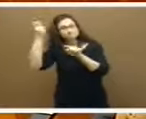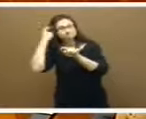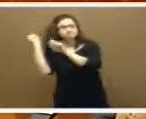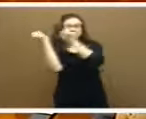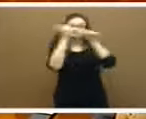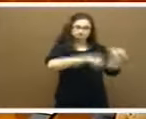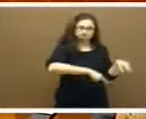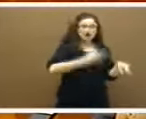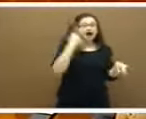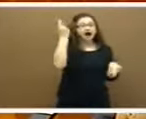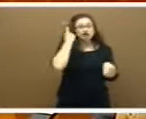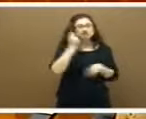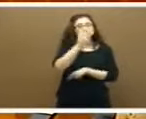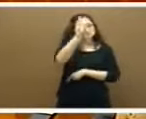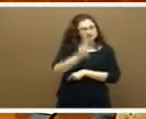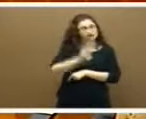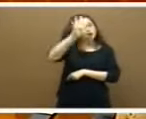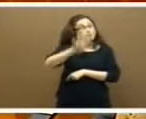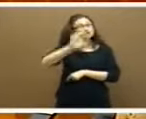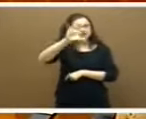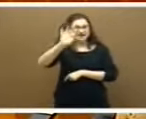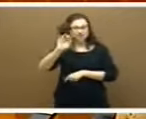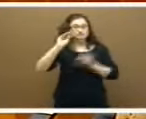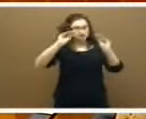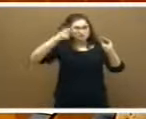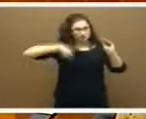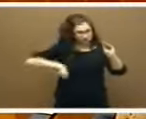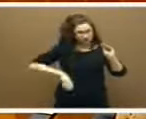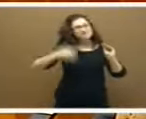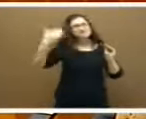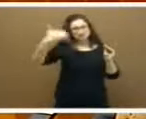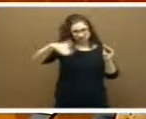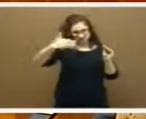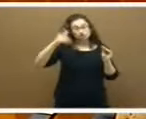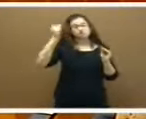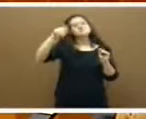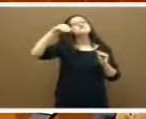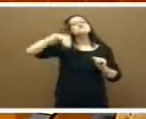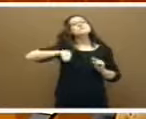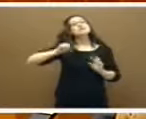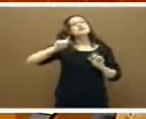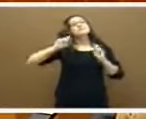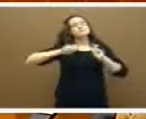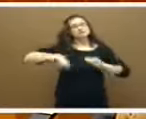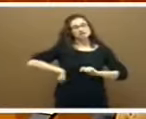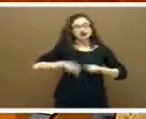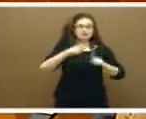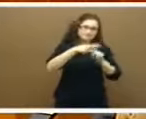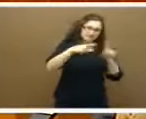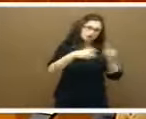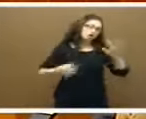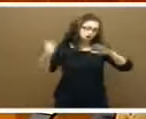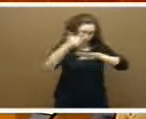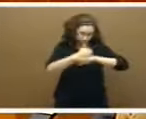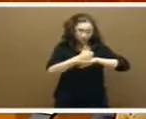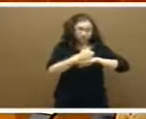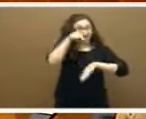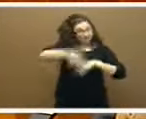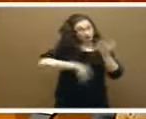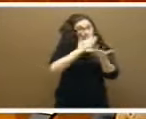alumnos de tercero y cuarto de la ESO, formación profesional, bachillerato y formación profesional de grado medio y superior. Este curso,